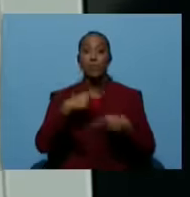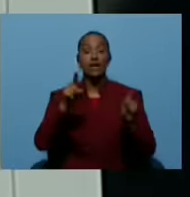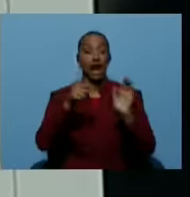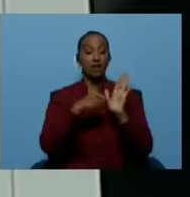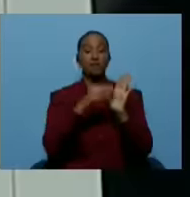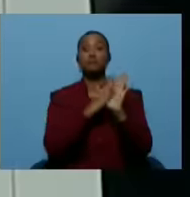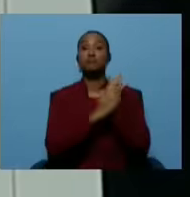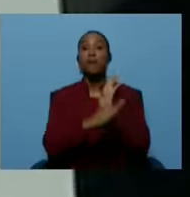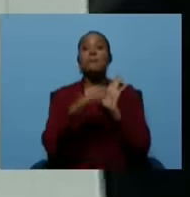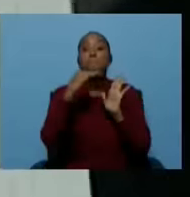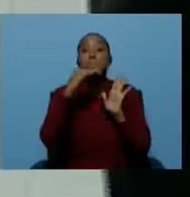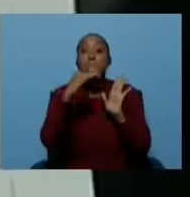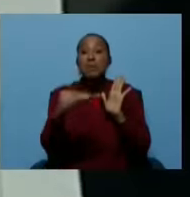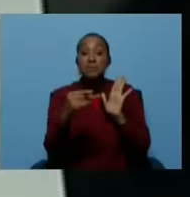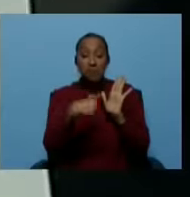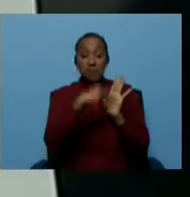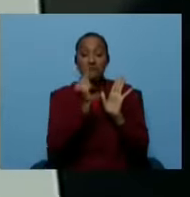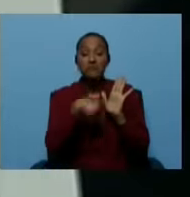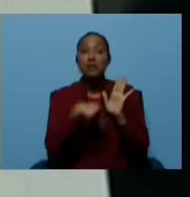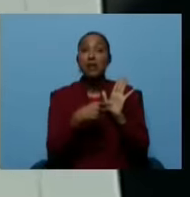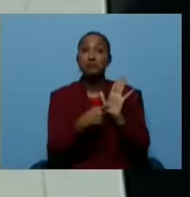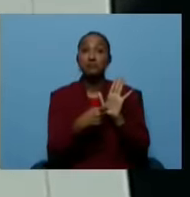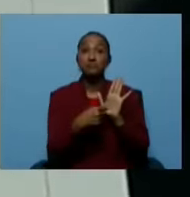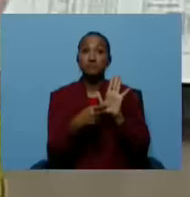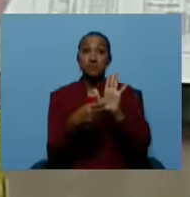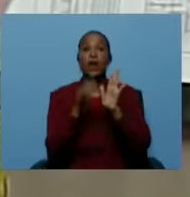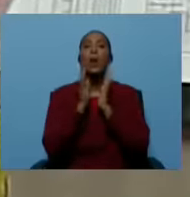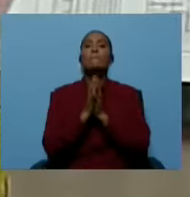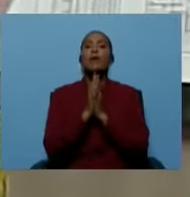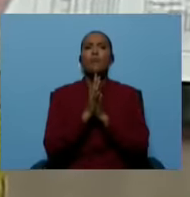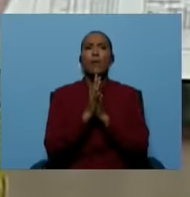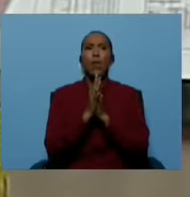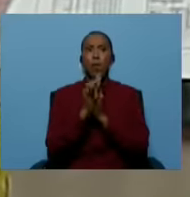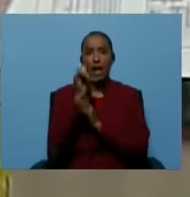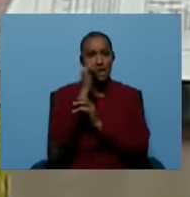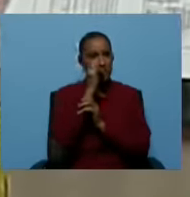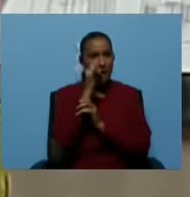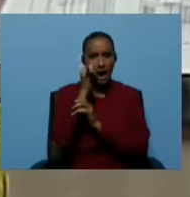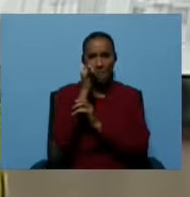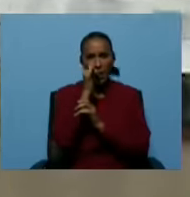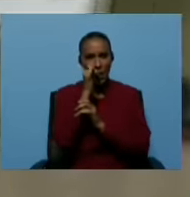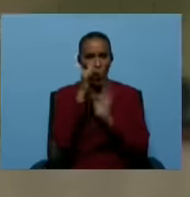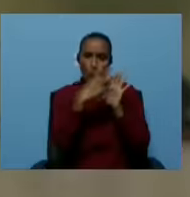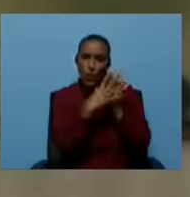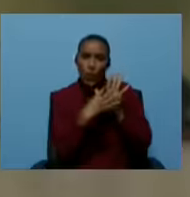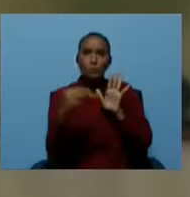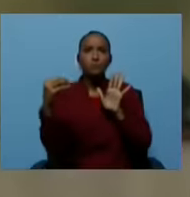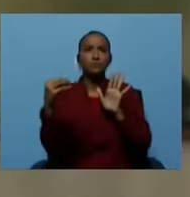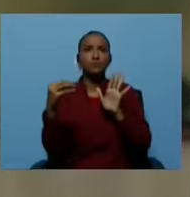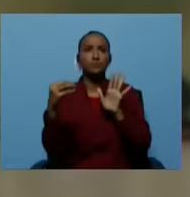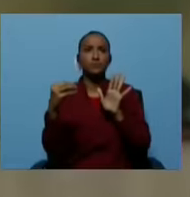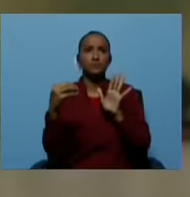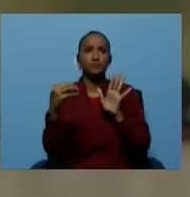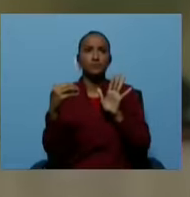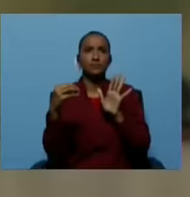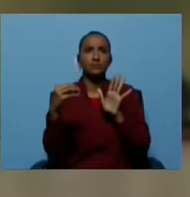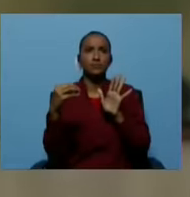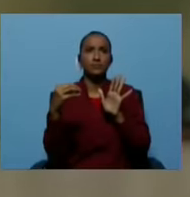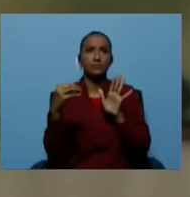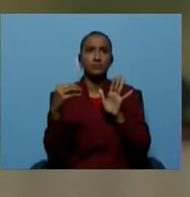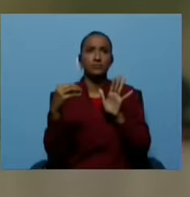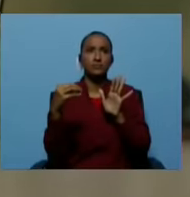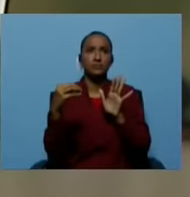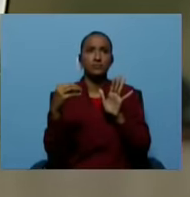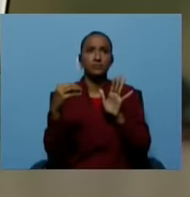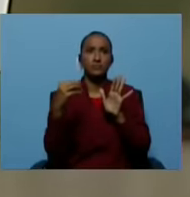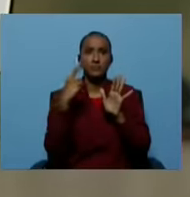Aquí están las firmas planas. Por favor, la cámara que enfoque, no sé cuál es mi cámara para esto. Esta, es que no tengo, esta mano